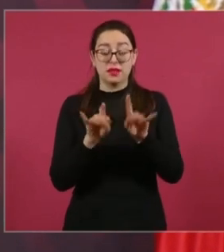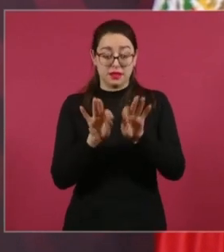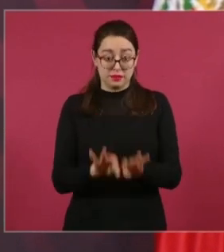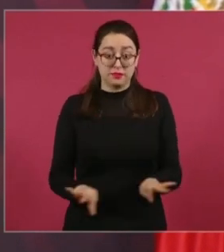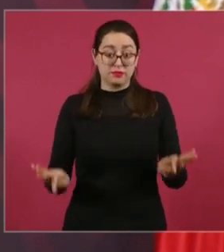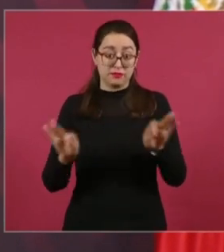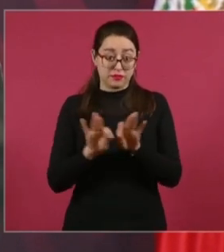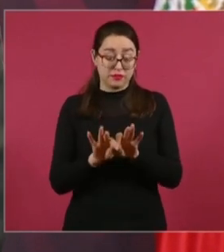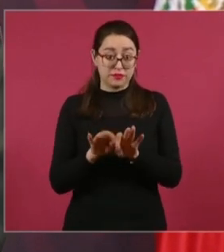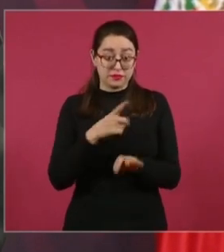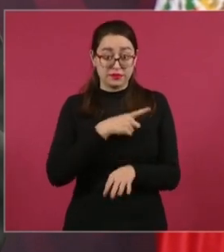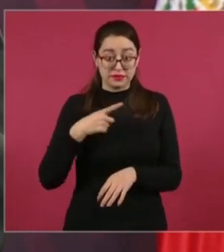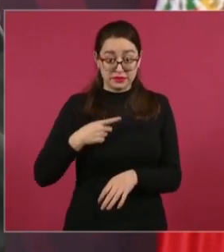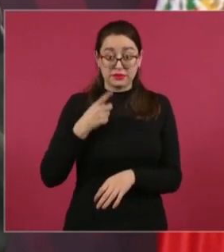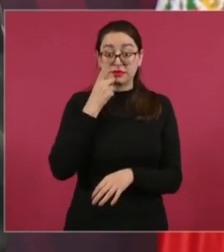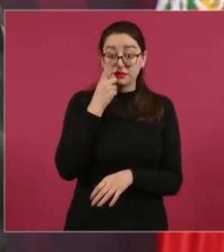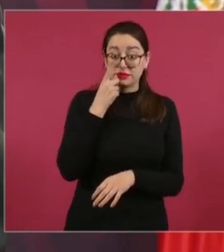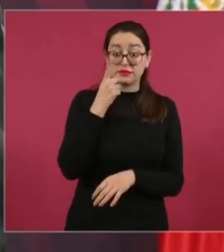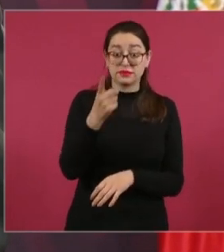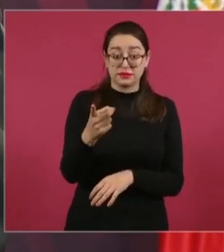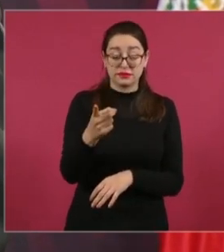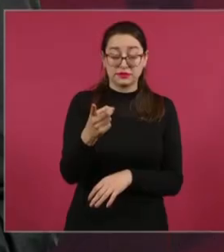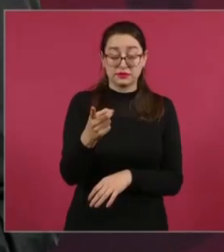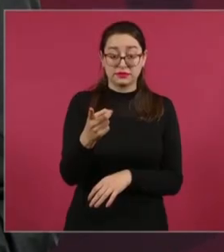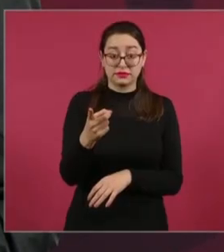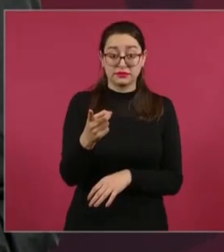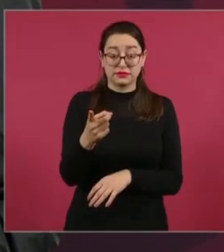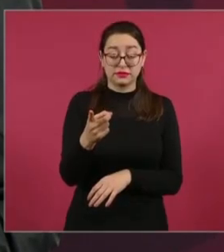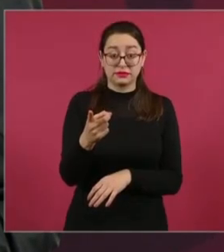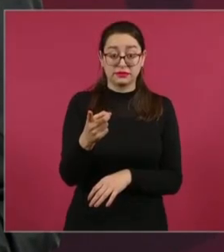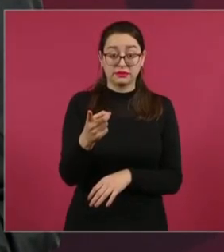A mí me tocó tratarlo.